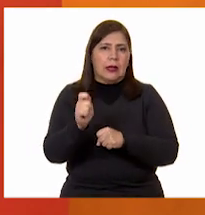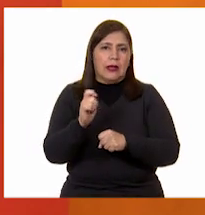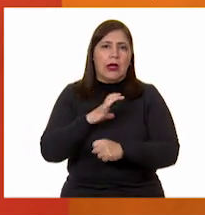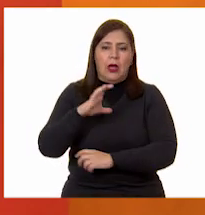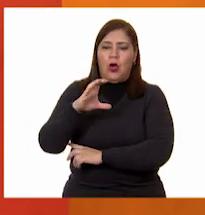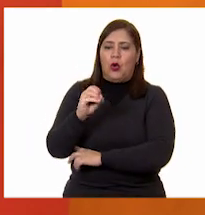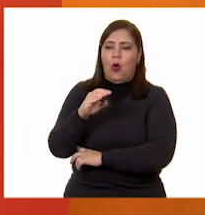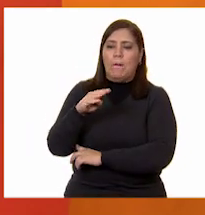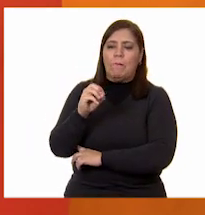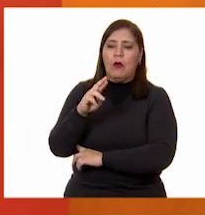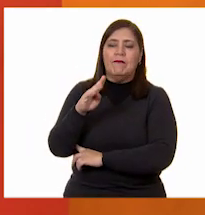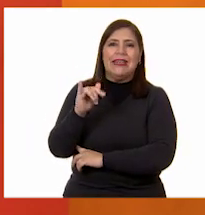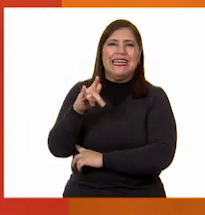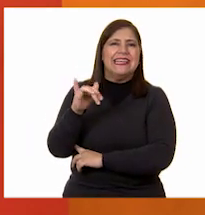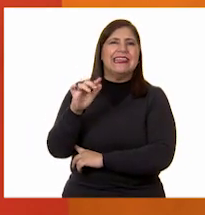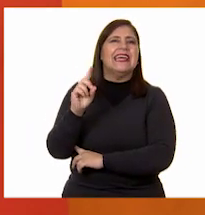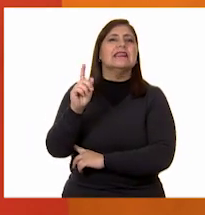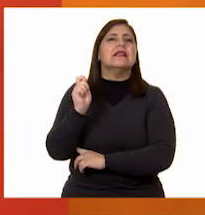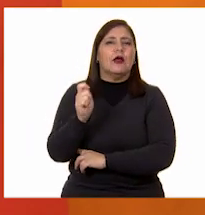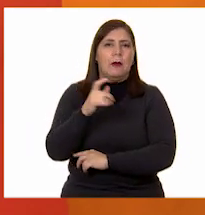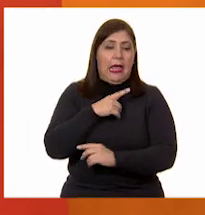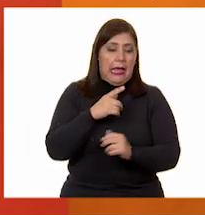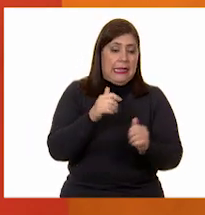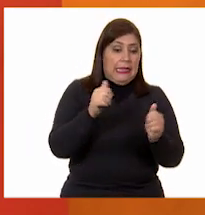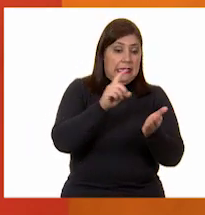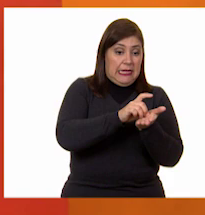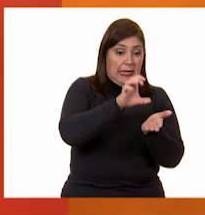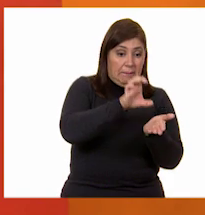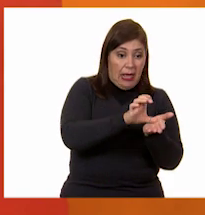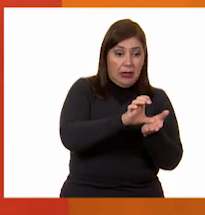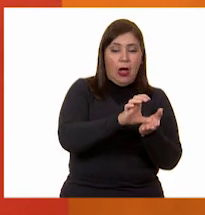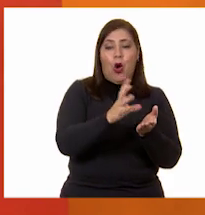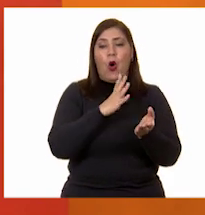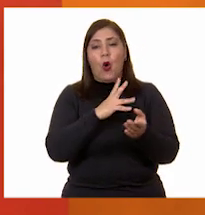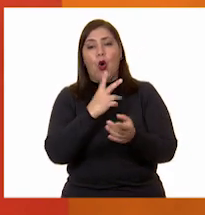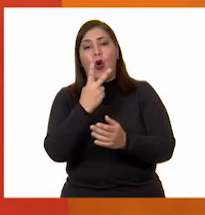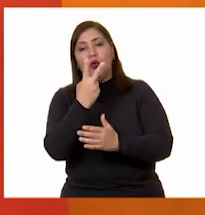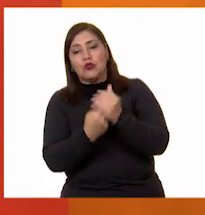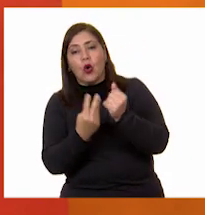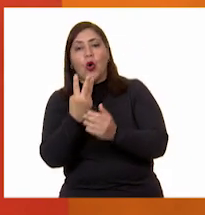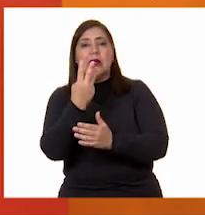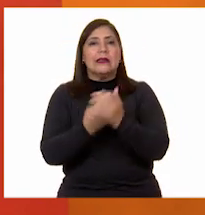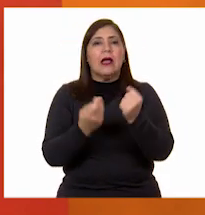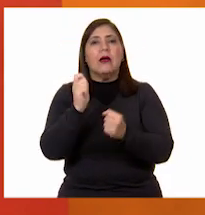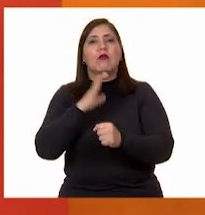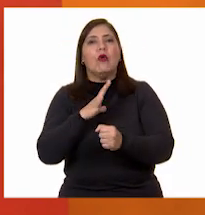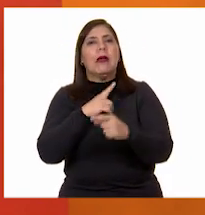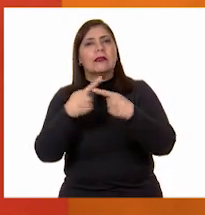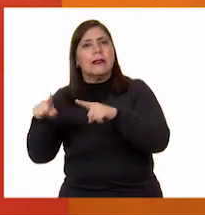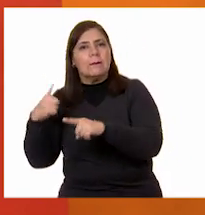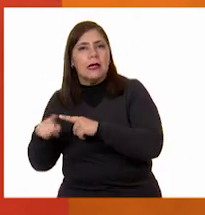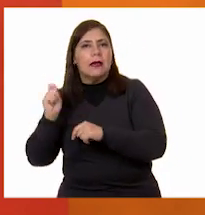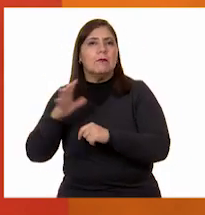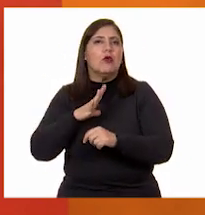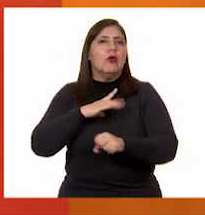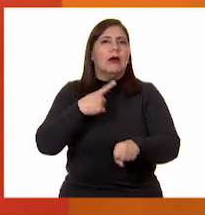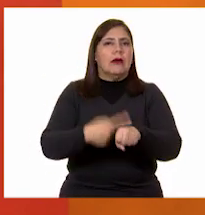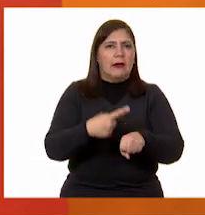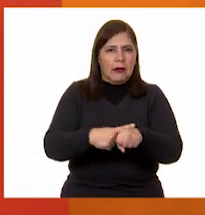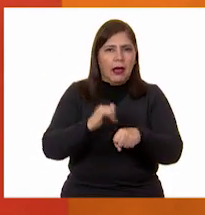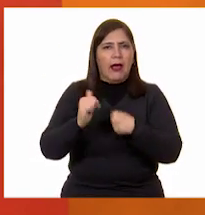comorbilidad. Esto quiere decir que existen 2 o más trastornos o enfermedades en una persona. En nuestro país,